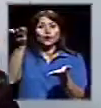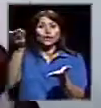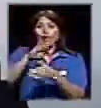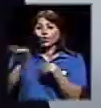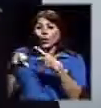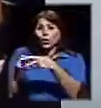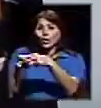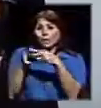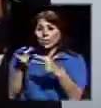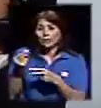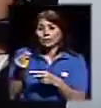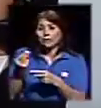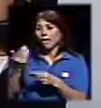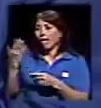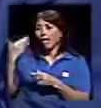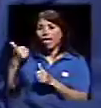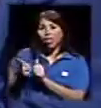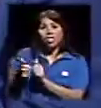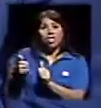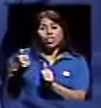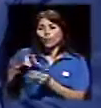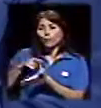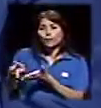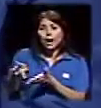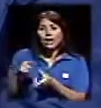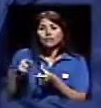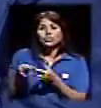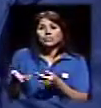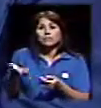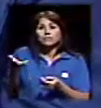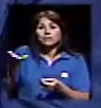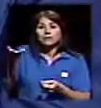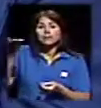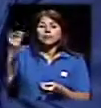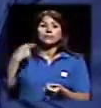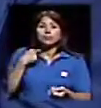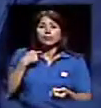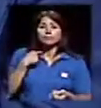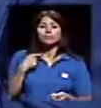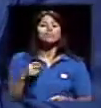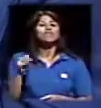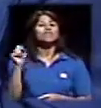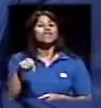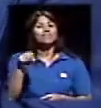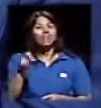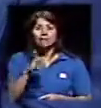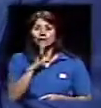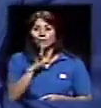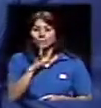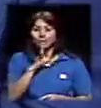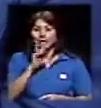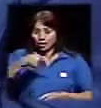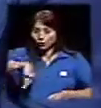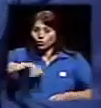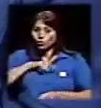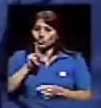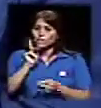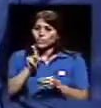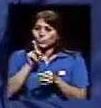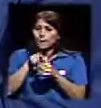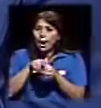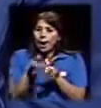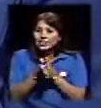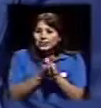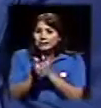que no hemos pagado en el pasado. Así es. Bueno, de eso vamos a hablar. Primero, no se puede hacer chocolate sin cacao. Sin embargo, hay algún cacao,